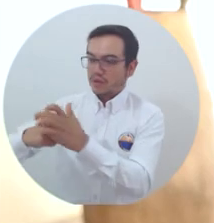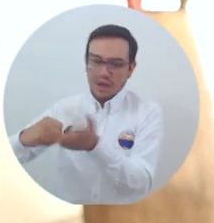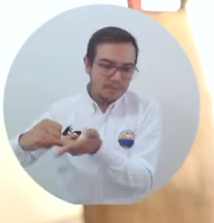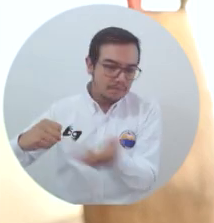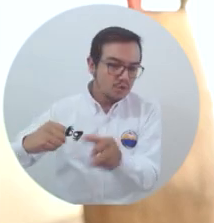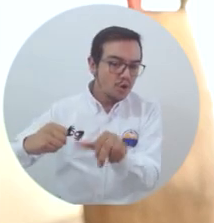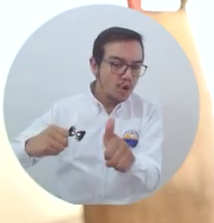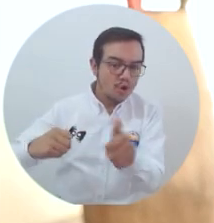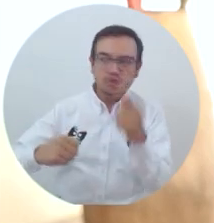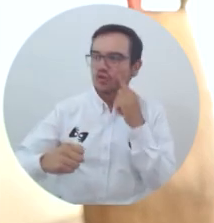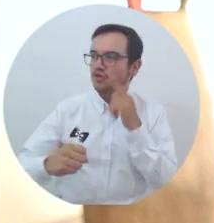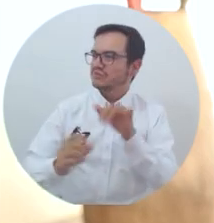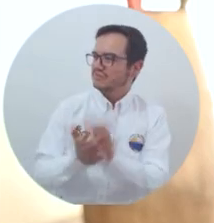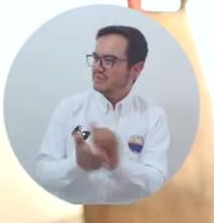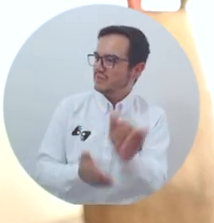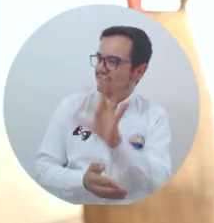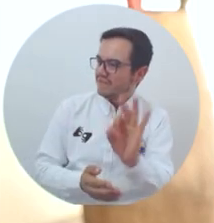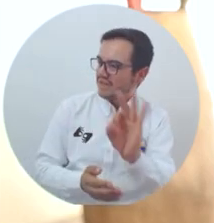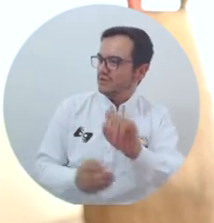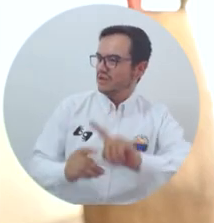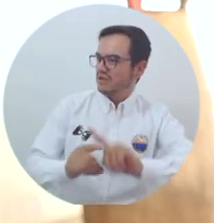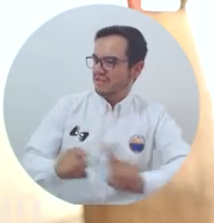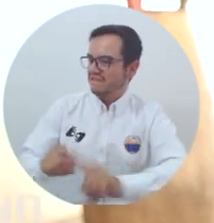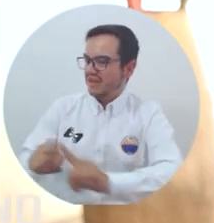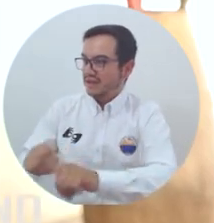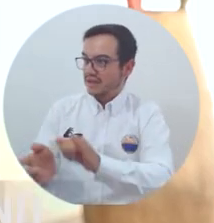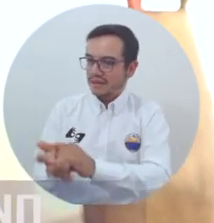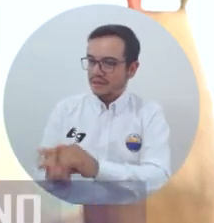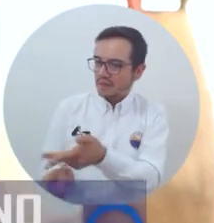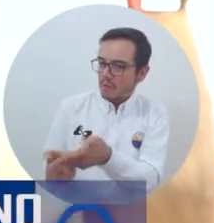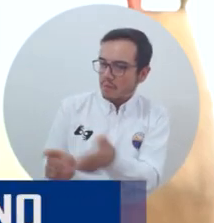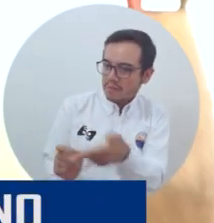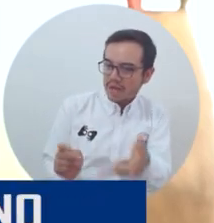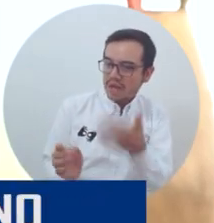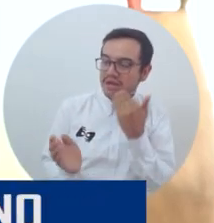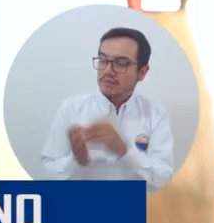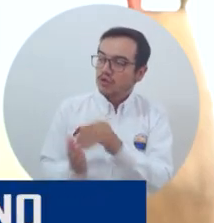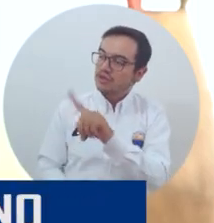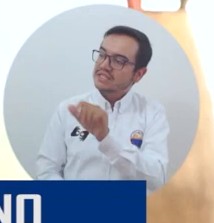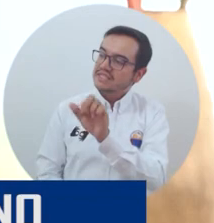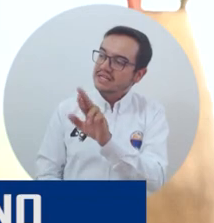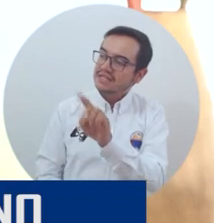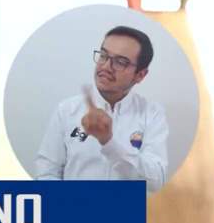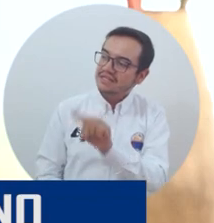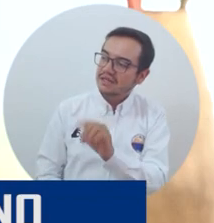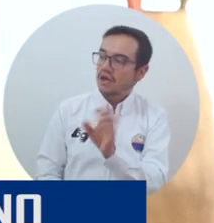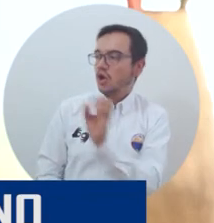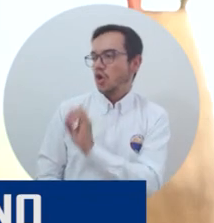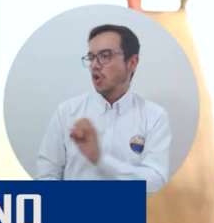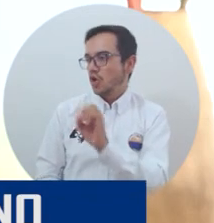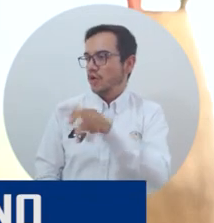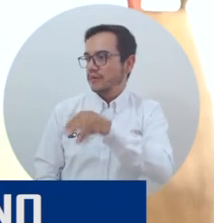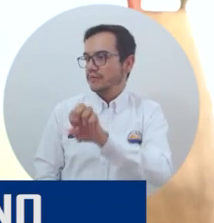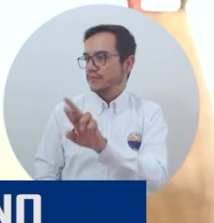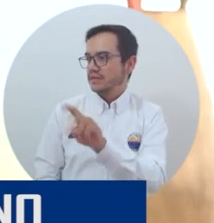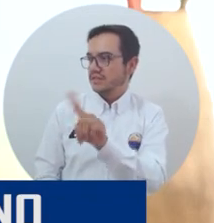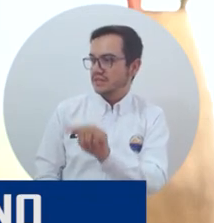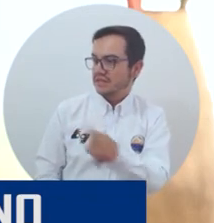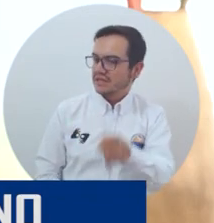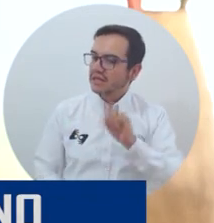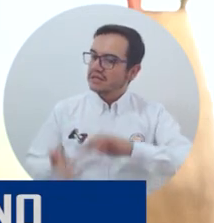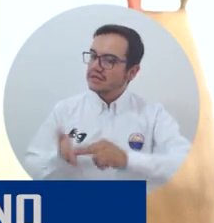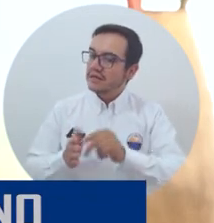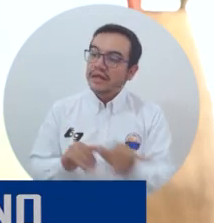tiene este virus con otros virus que han causado epidemias previas, como el SARS y el